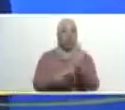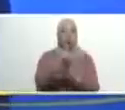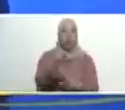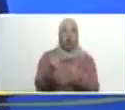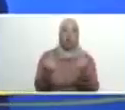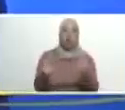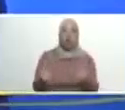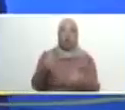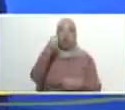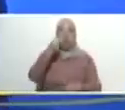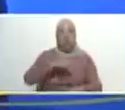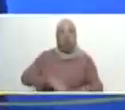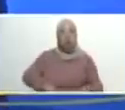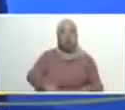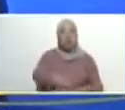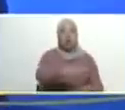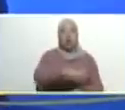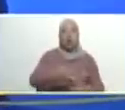nuestro pueblo.